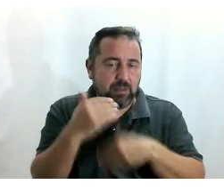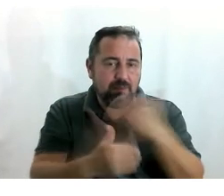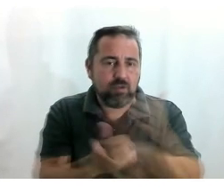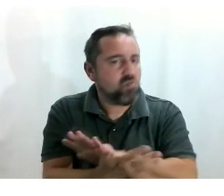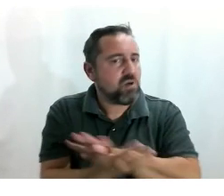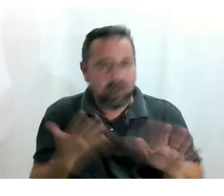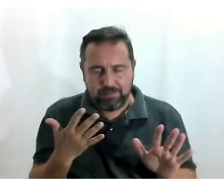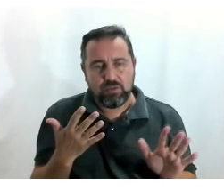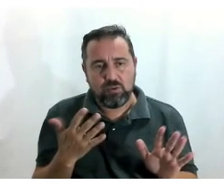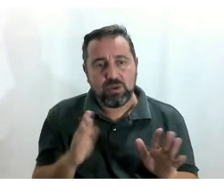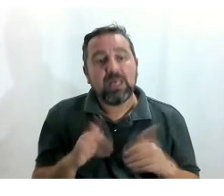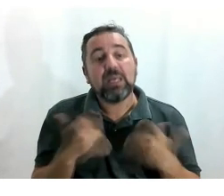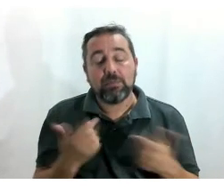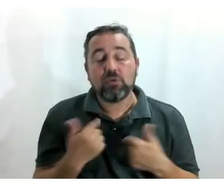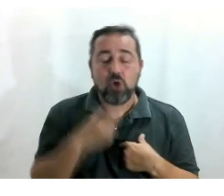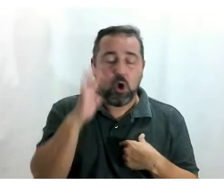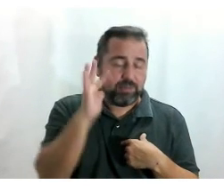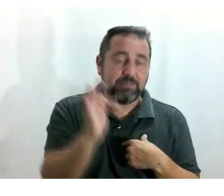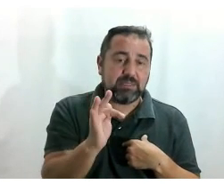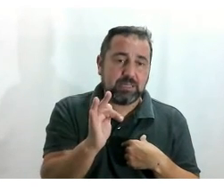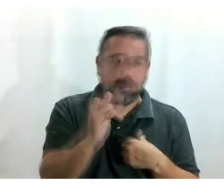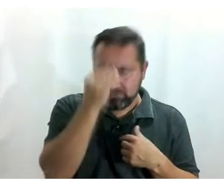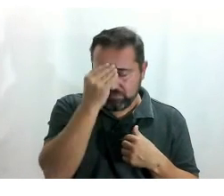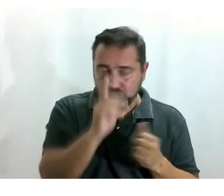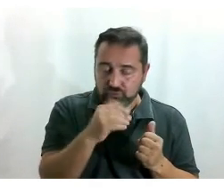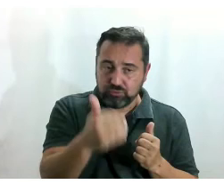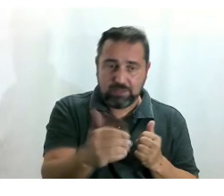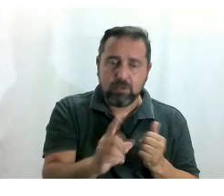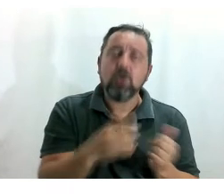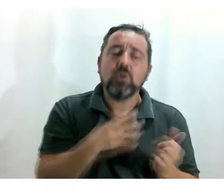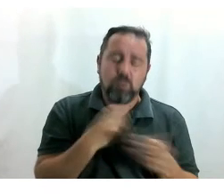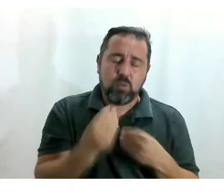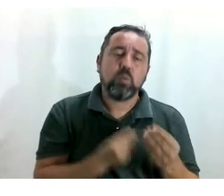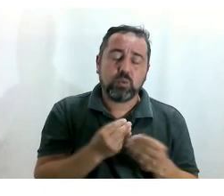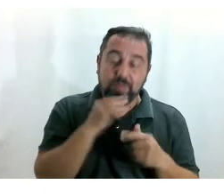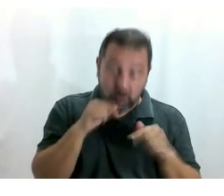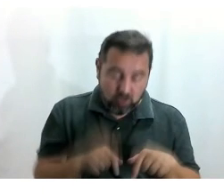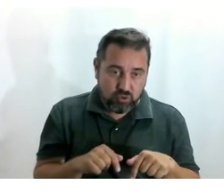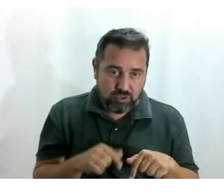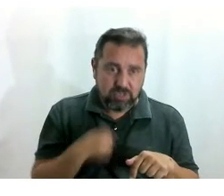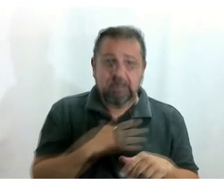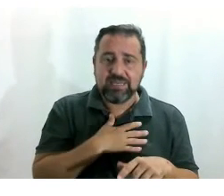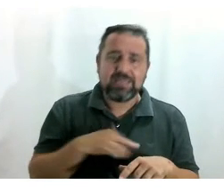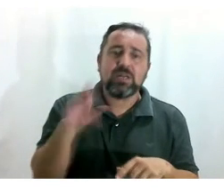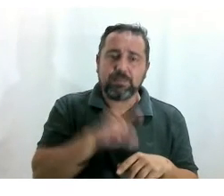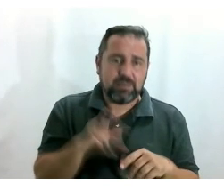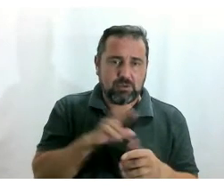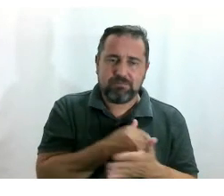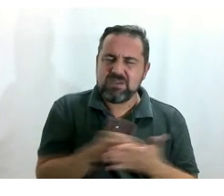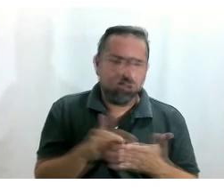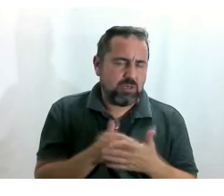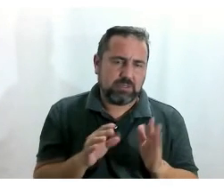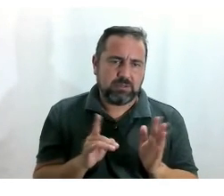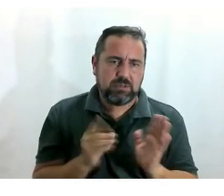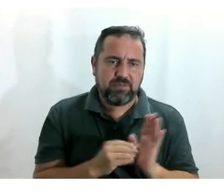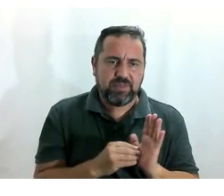rápido. Y también soy optimista de que en no mucho tiempo se podrá utilizar. Hoy por hoy, y lo voy a repetir millones de veces, no